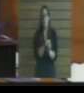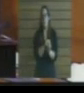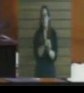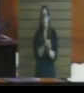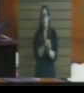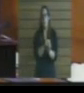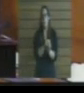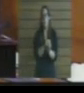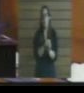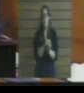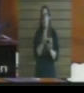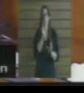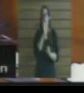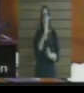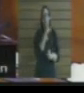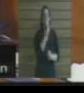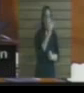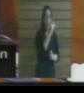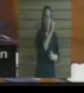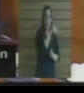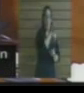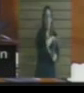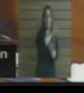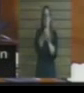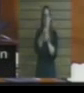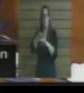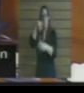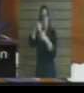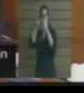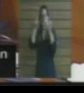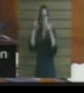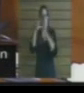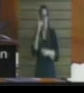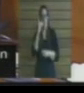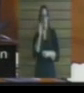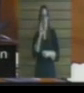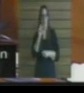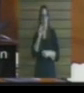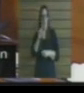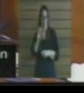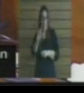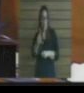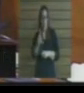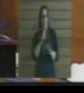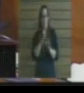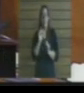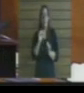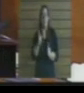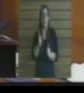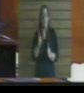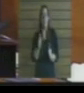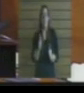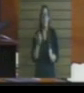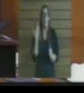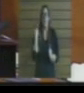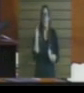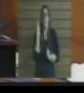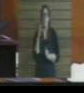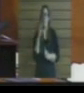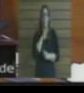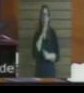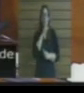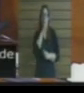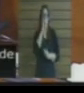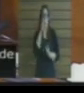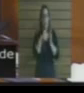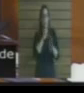esta inversión de Sodena en Davalor. Aparte de cómo comenzó, que ya por el 20 de octubre de 2015, cuando tuvo